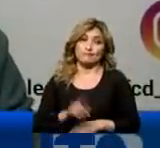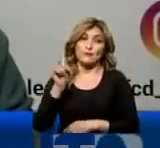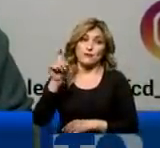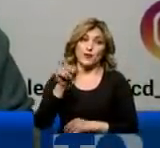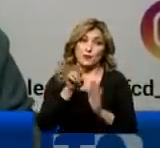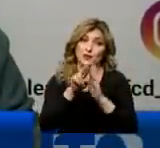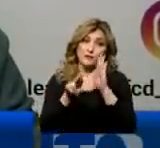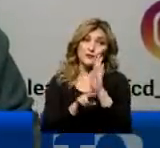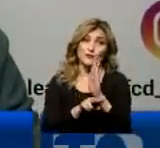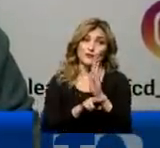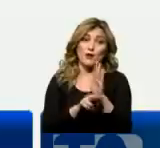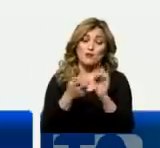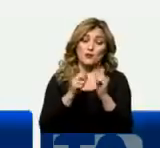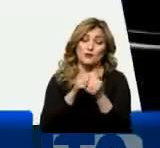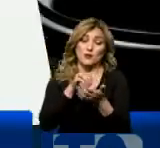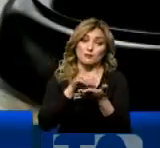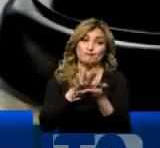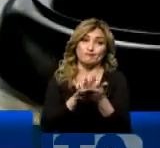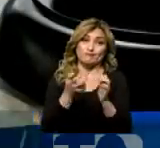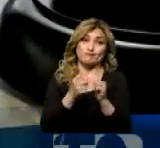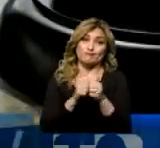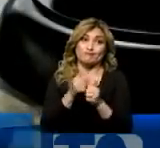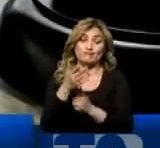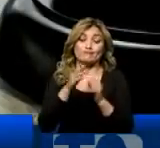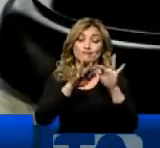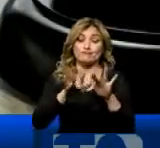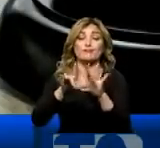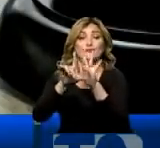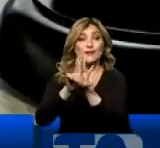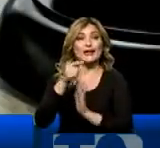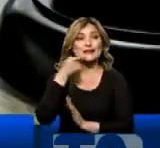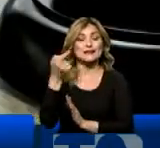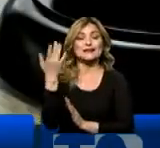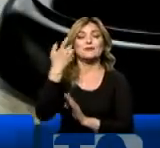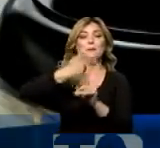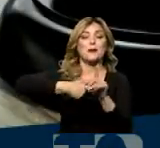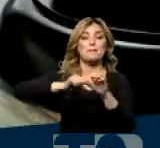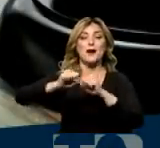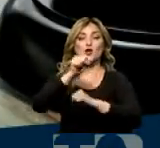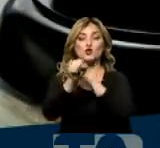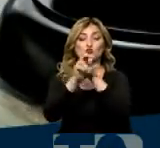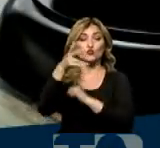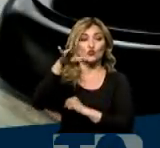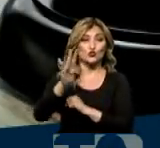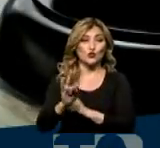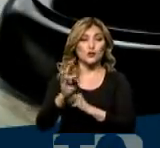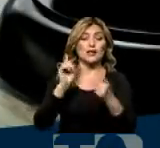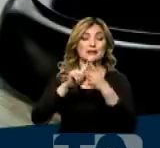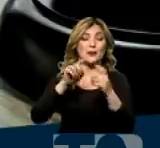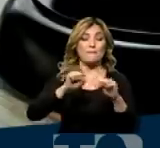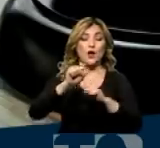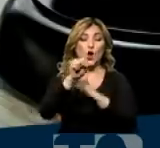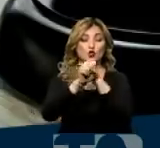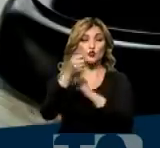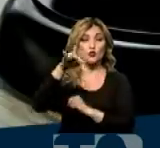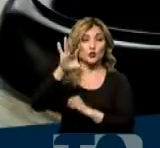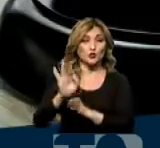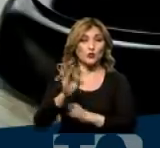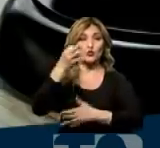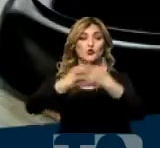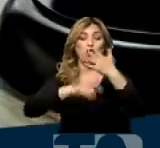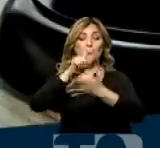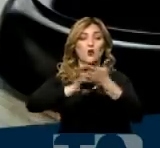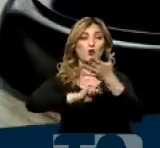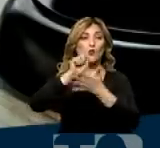los problemas en su aplicabilidad. La Secretaría Jurídica señala que desde mayo de 2017 a mayo de 2019 se han